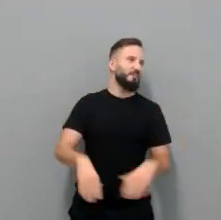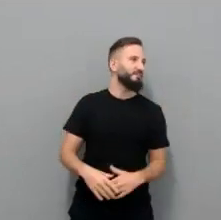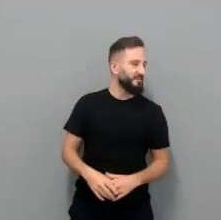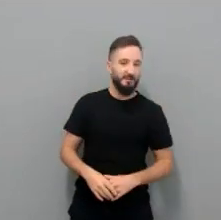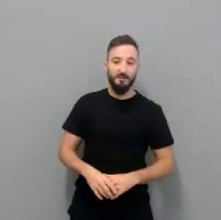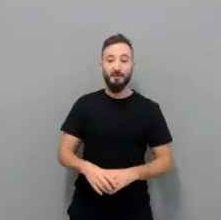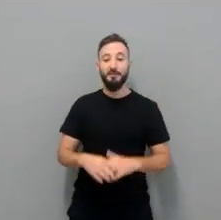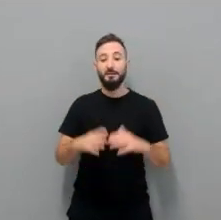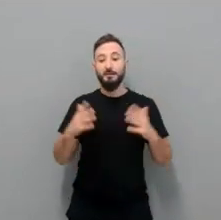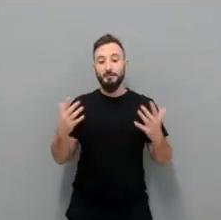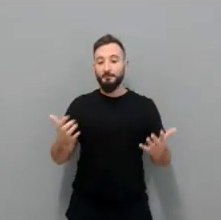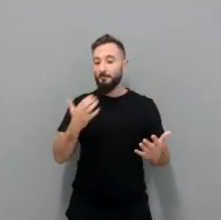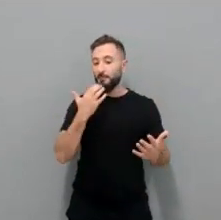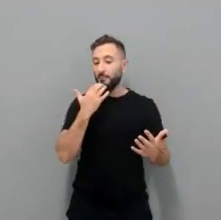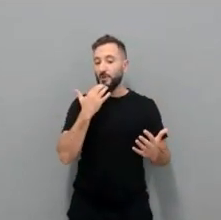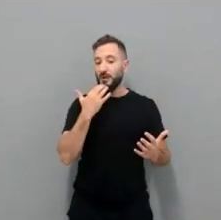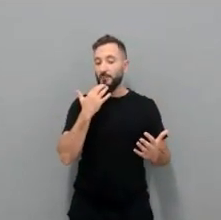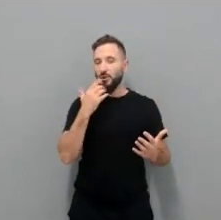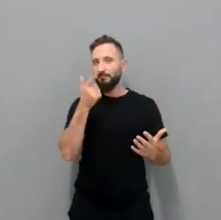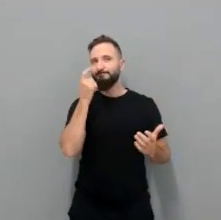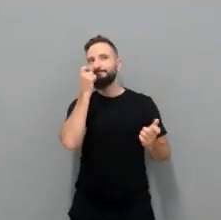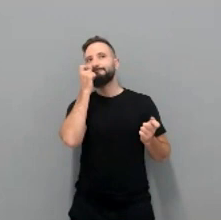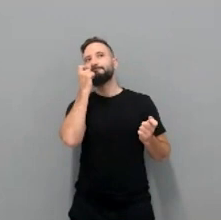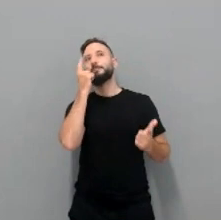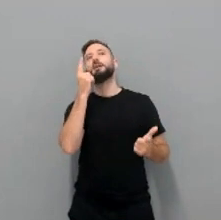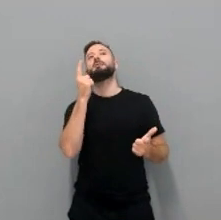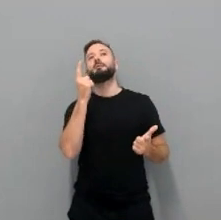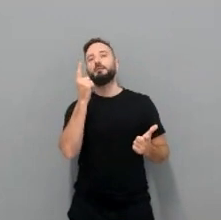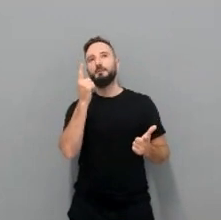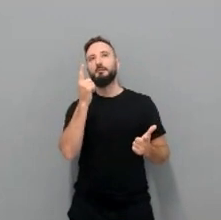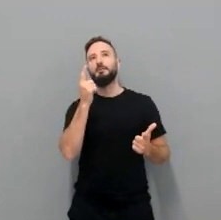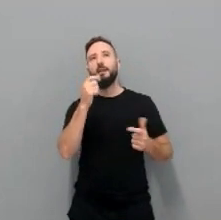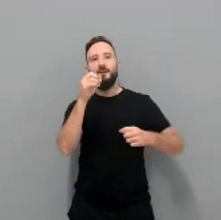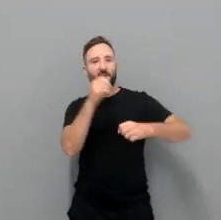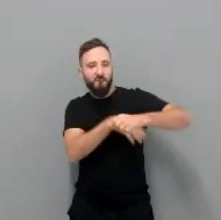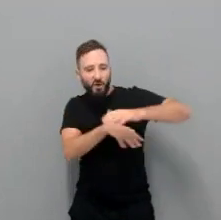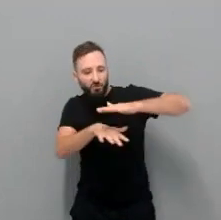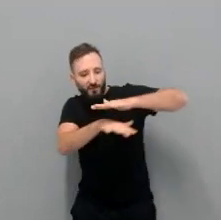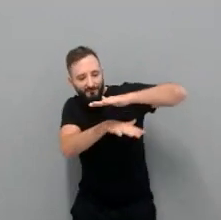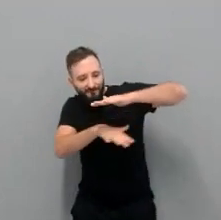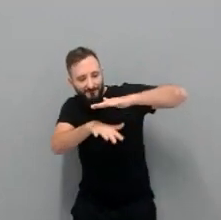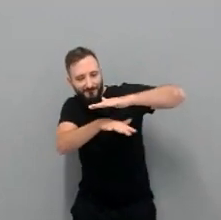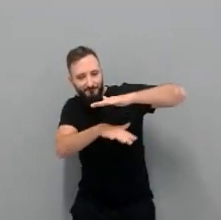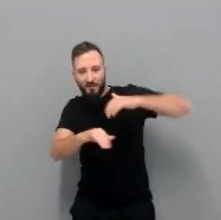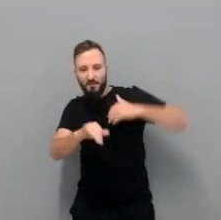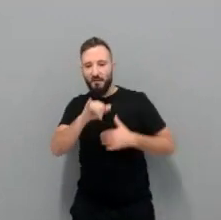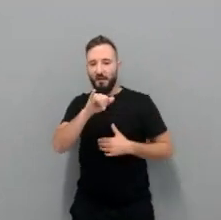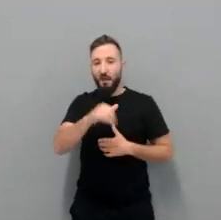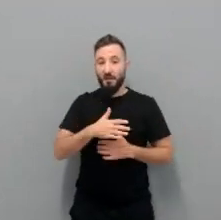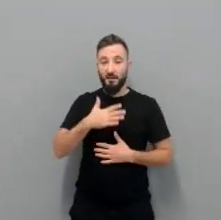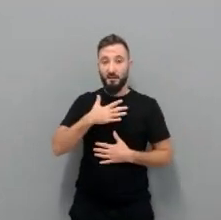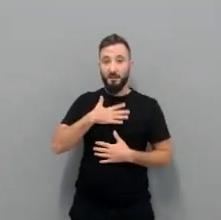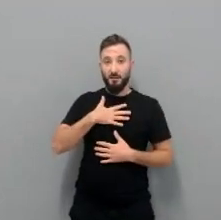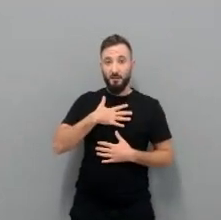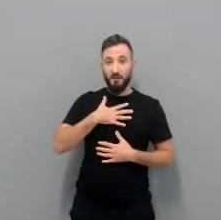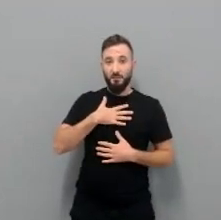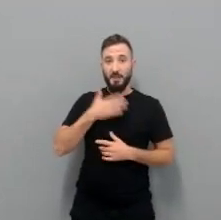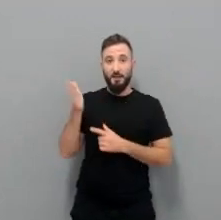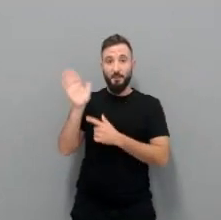aprendida. Por ejemplo, te das cuenta todo lo que subyace de ahí y al final... Yo por eso en mi